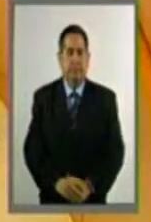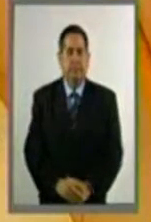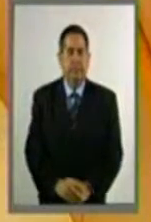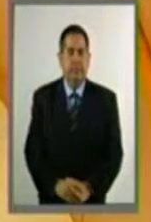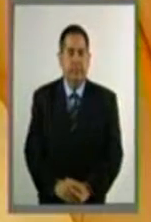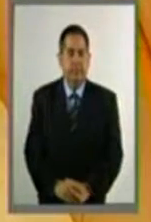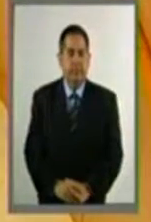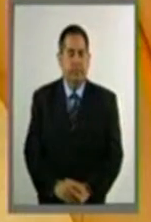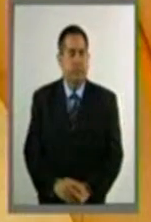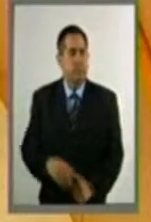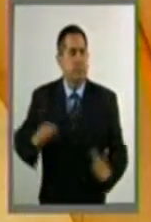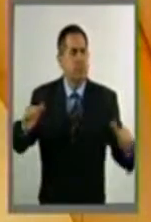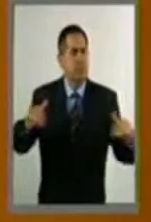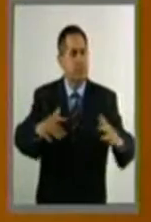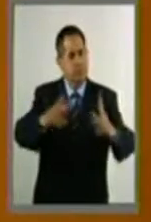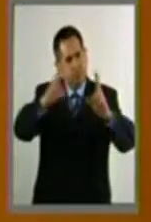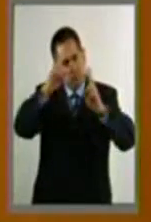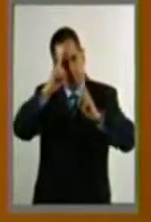Honorable Asamblea,